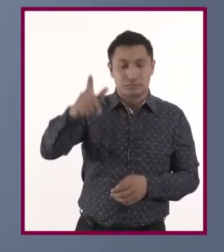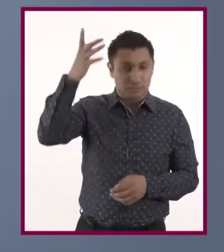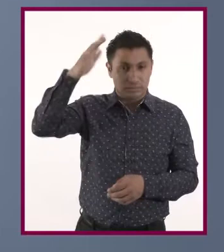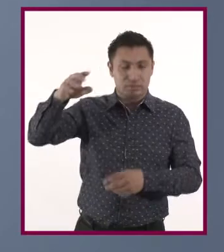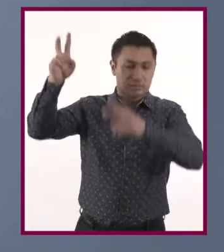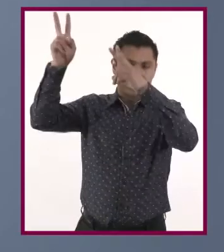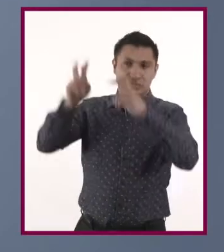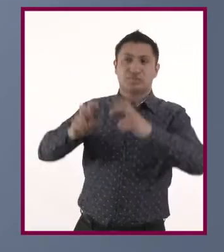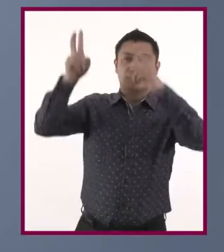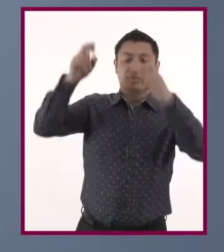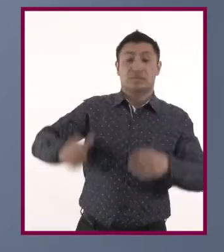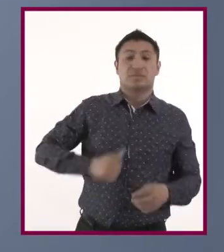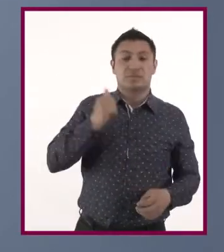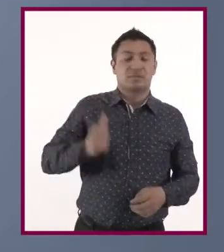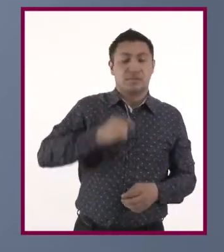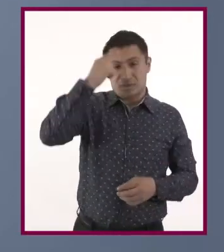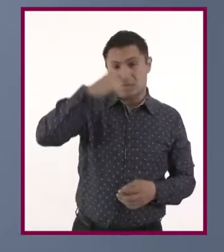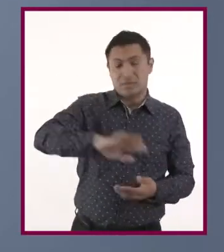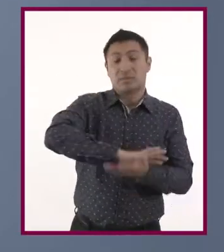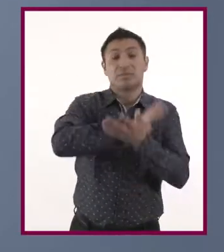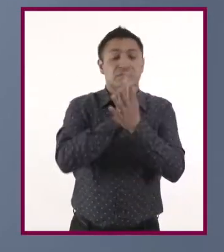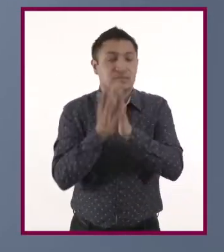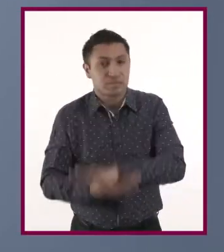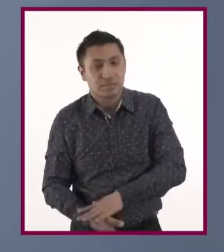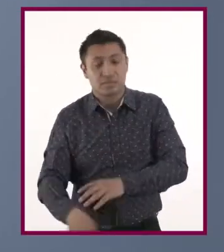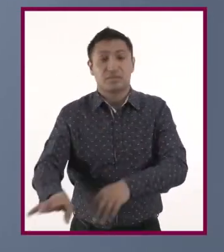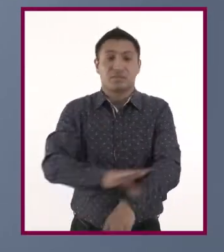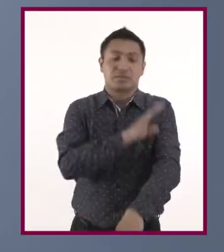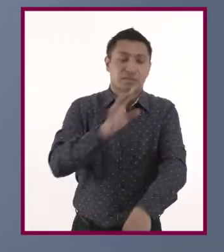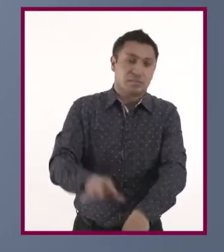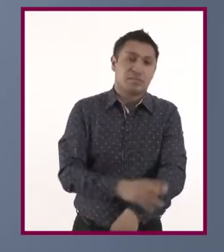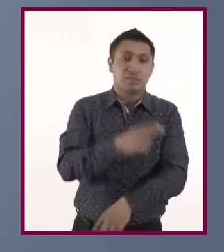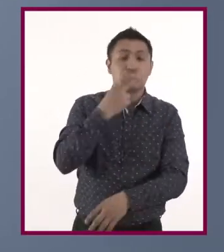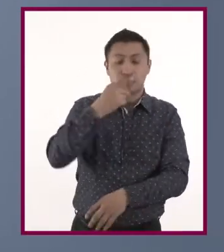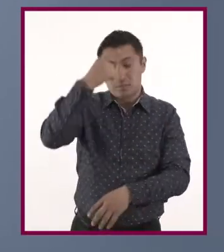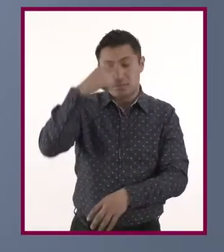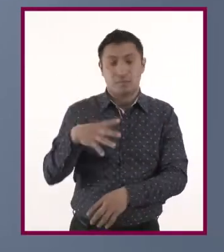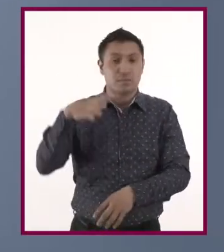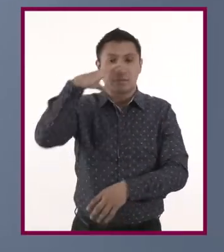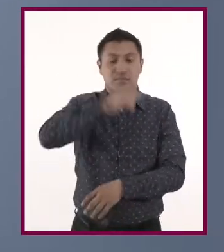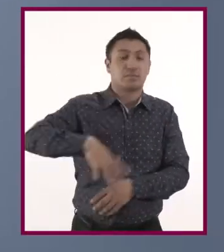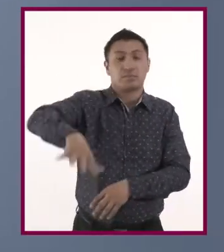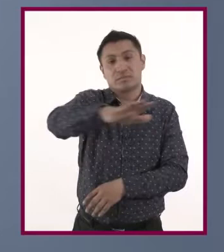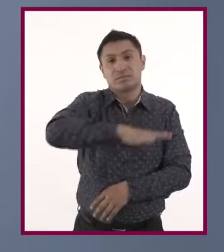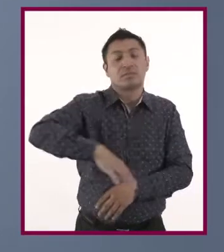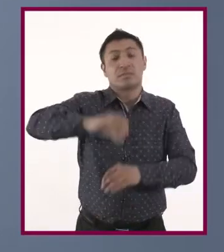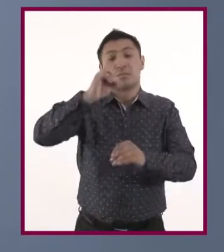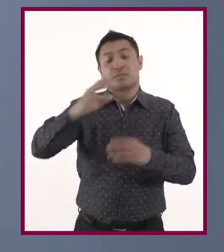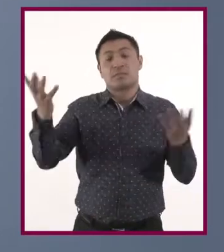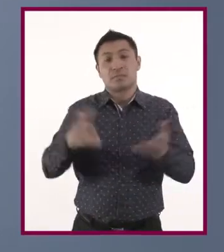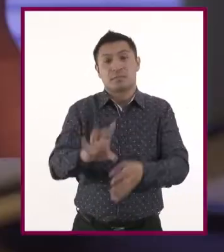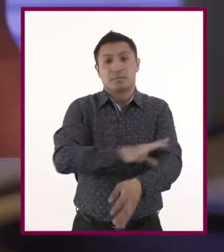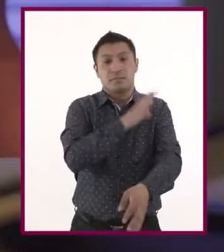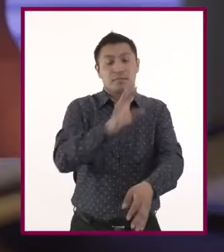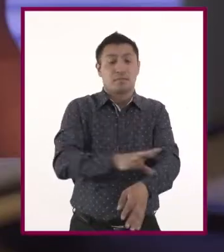y aprovechar esa energía para transformarla en energía usable para calentar espacios o generar energía